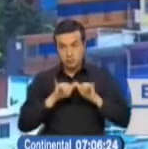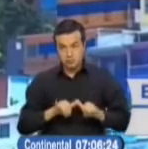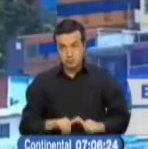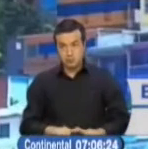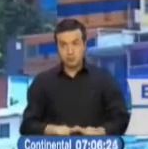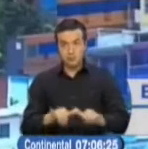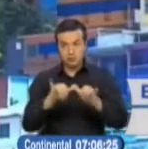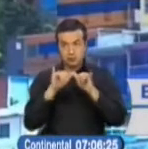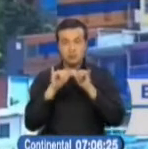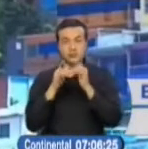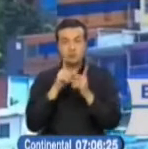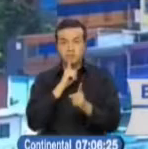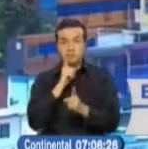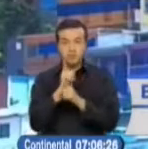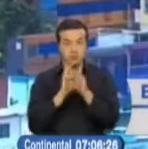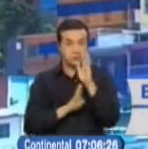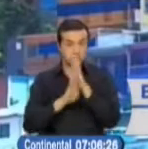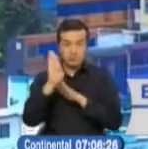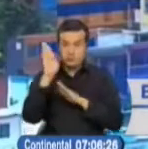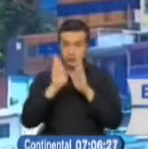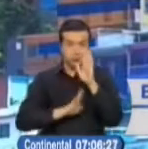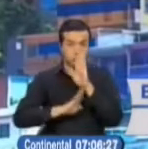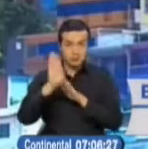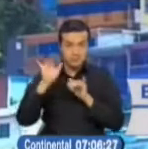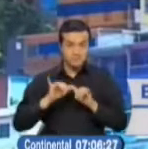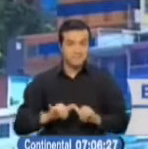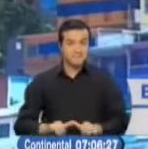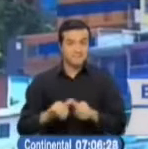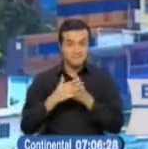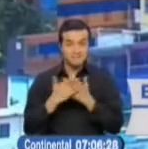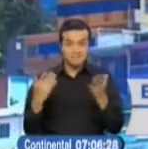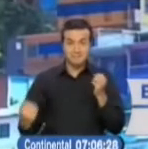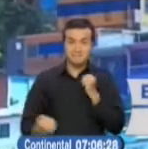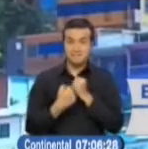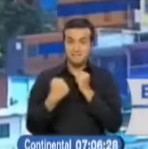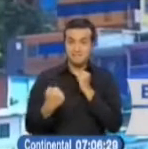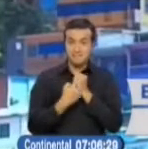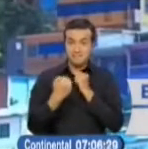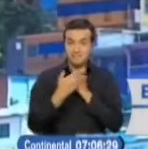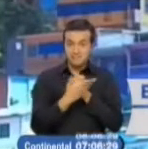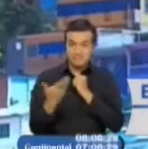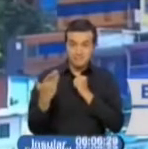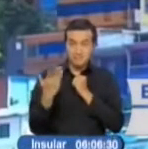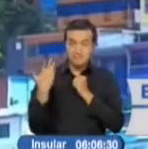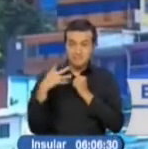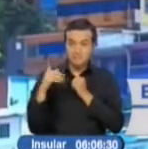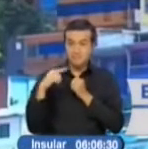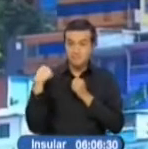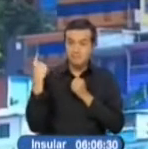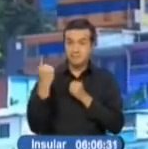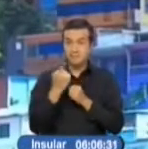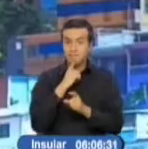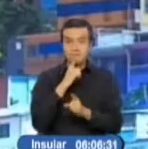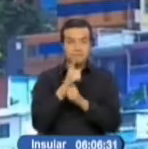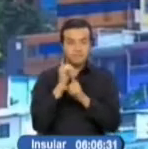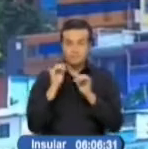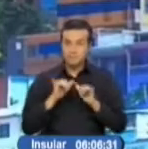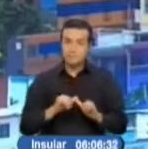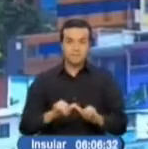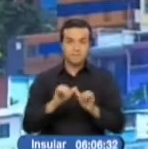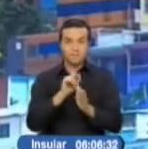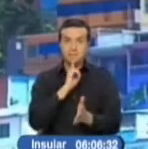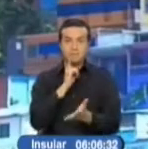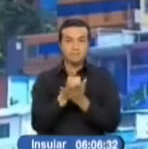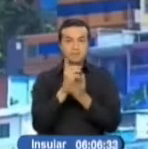y poder marchar sola, volar sola. Esos apoyos precisamente es lo que nosotros estamos empeñados en dar. Y en